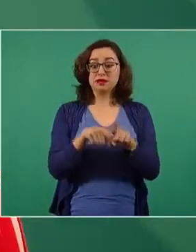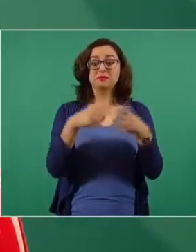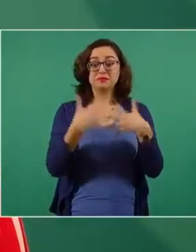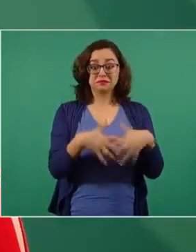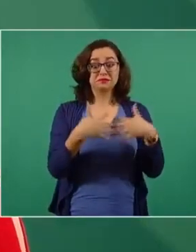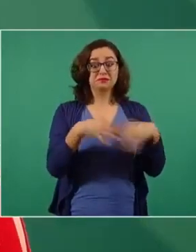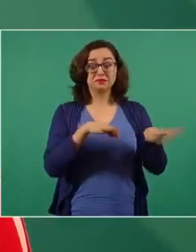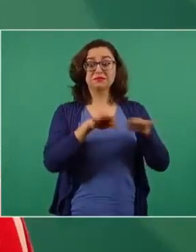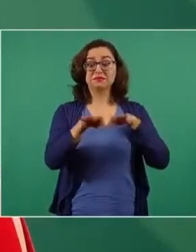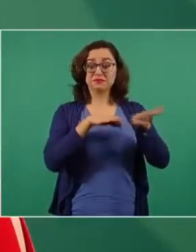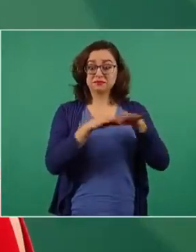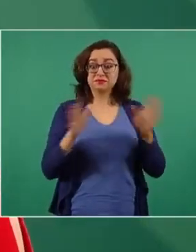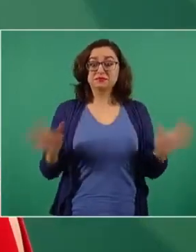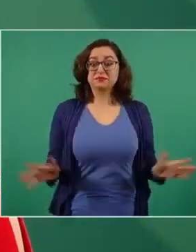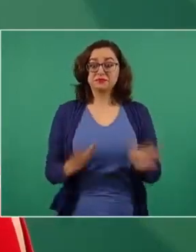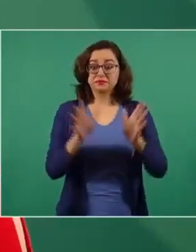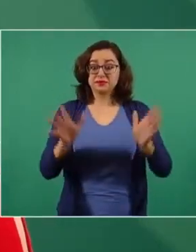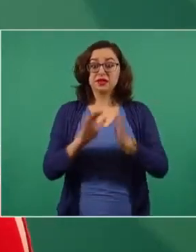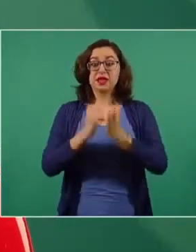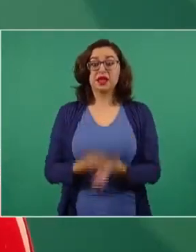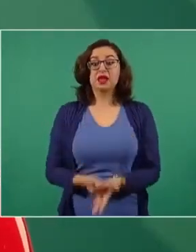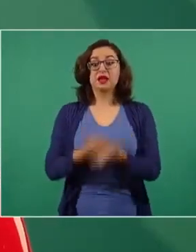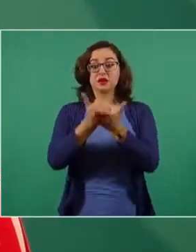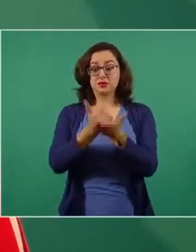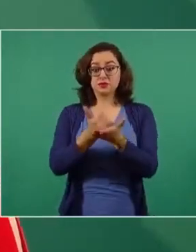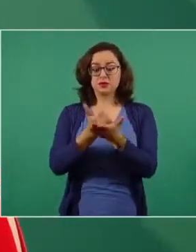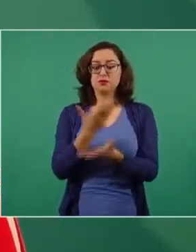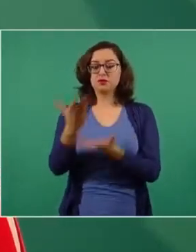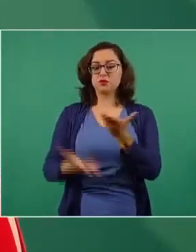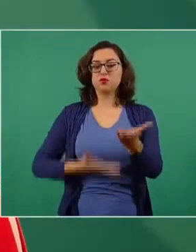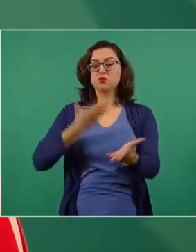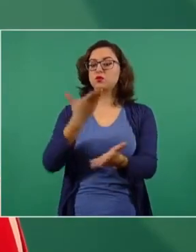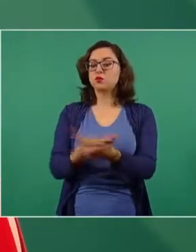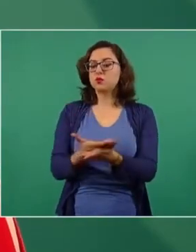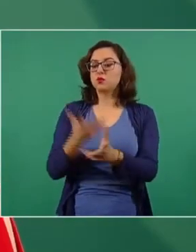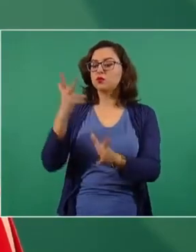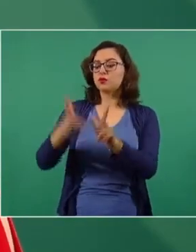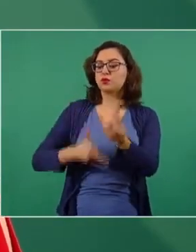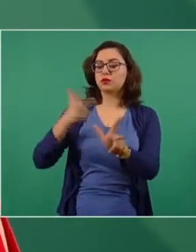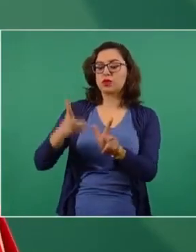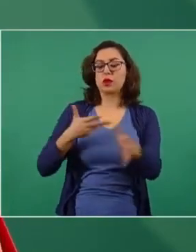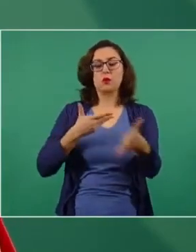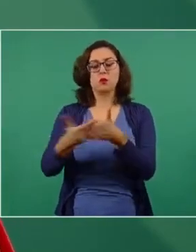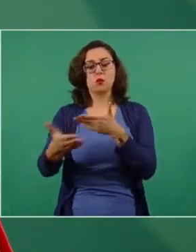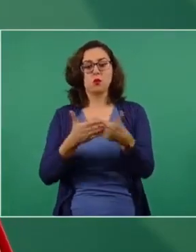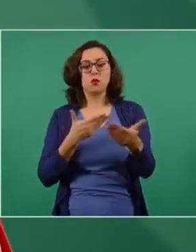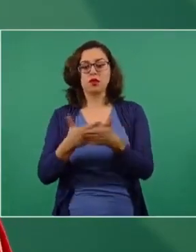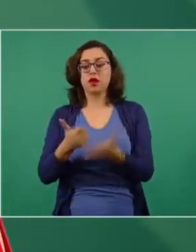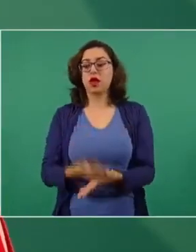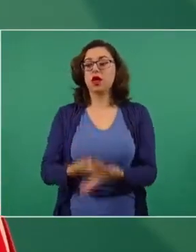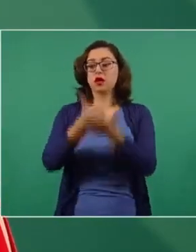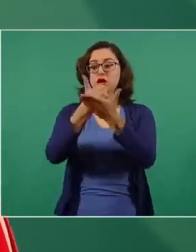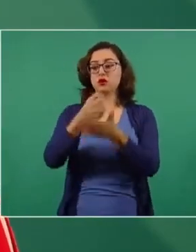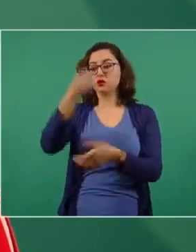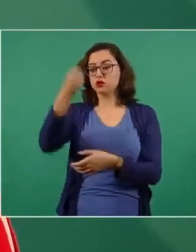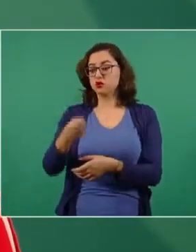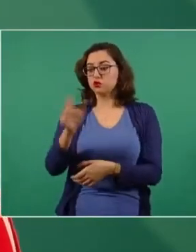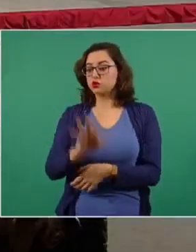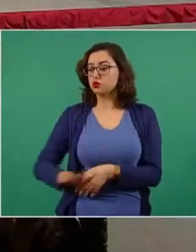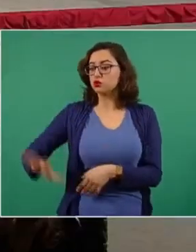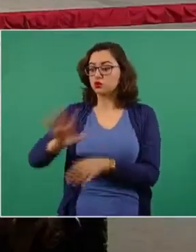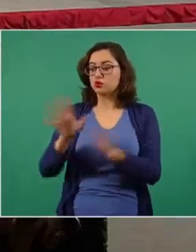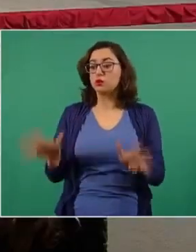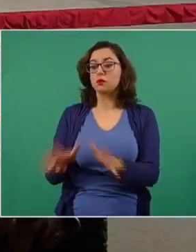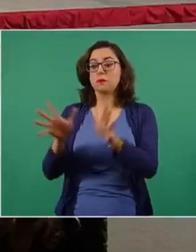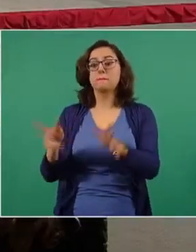propuesta es un tren moderno que ayude al desarrollo social y económico del sureste y de todo el país.